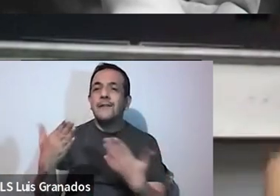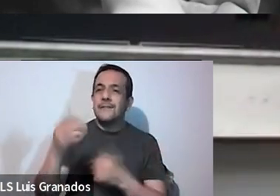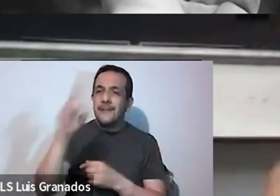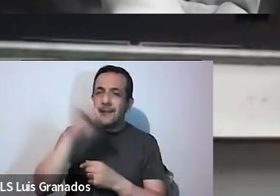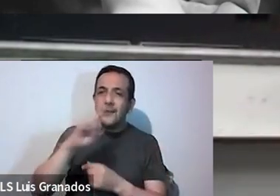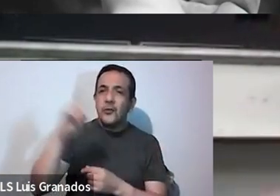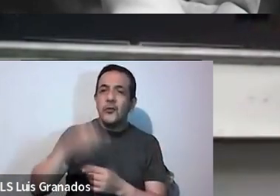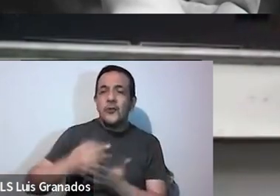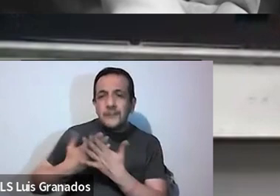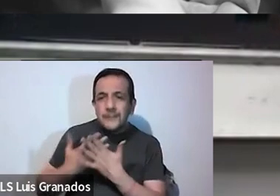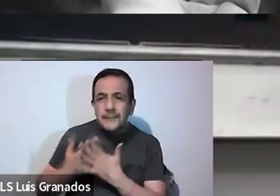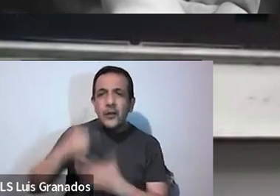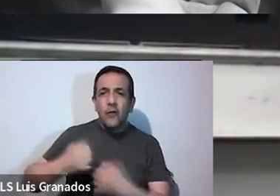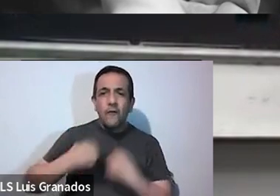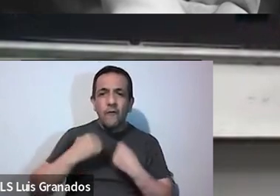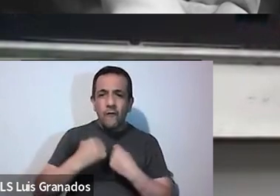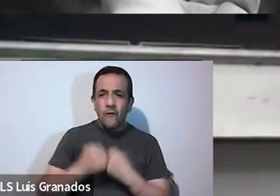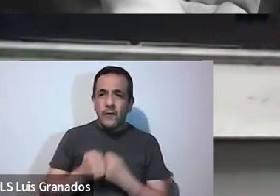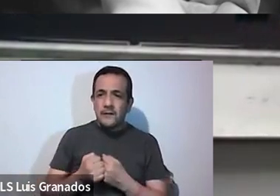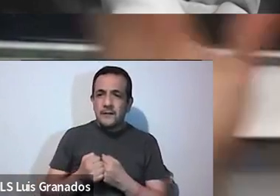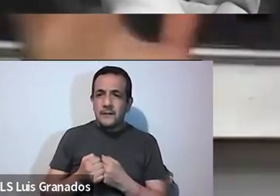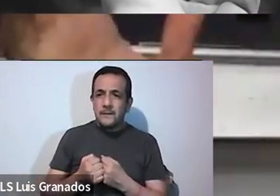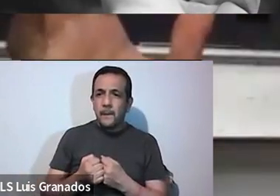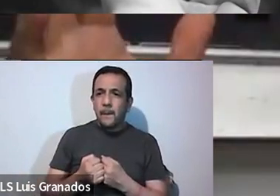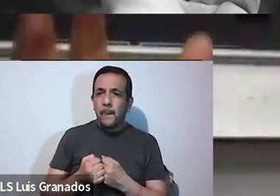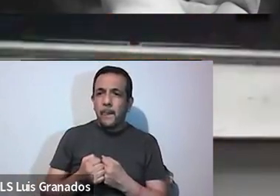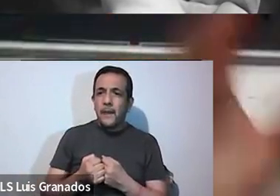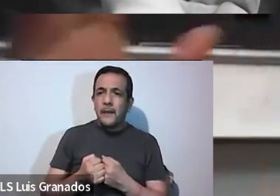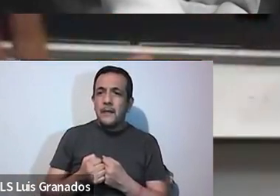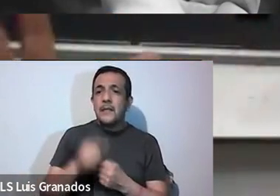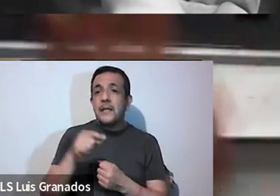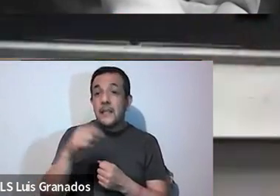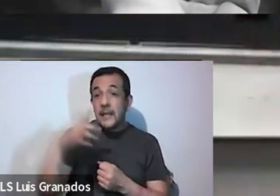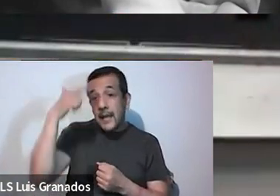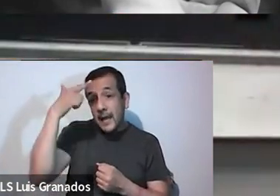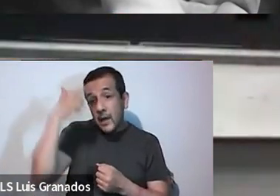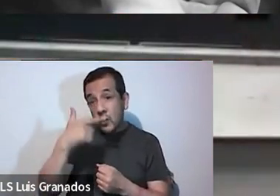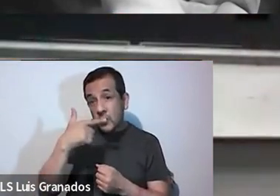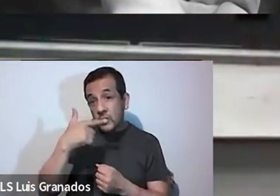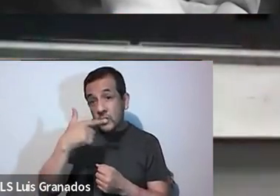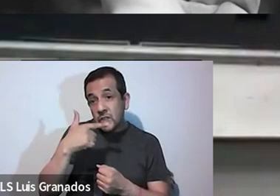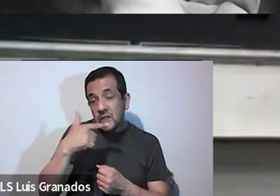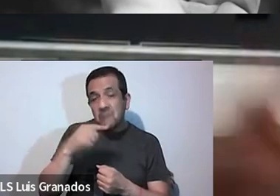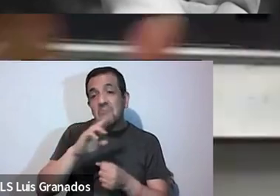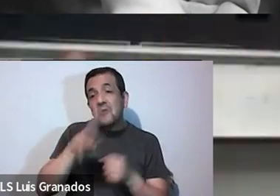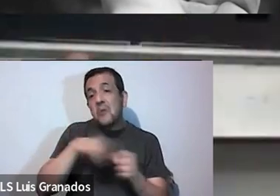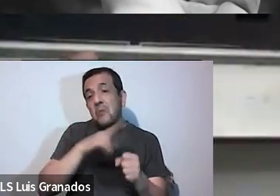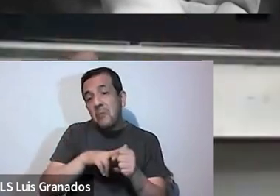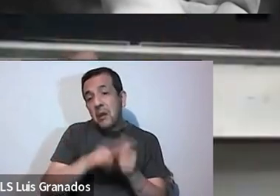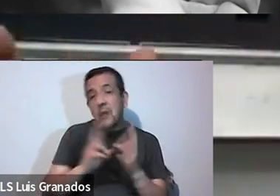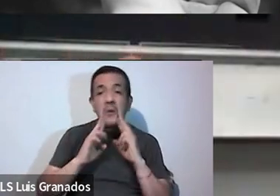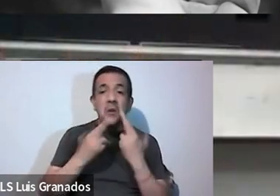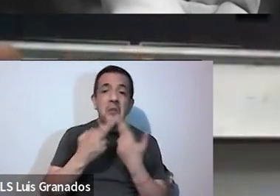con esperanza, con fuerza. Y no sea una noche más, no sea un retiro más, no sea